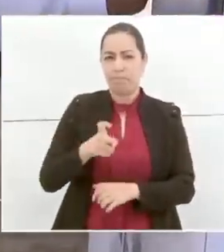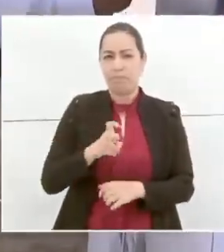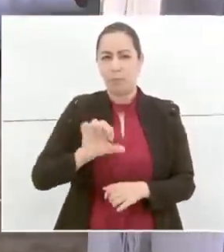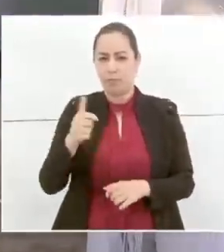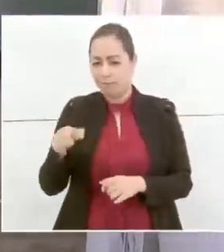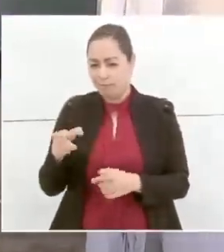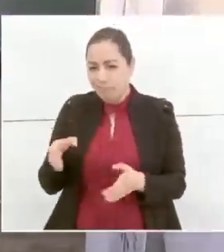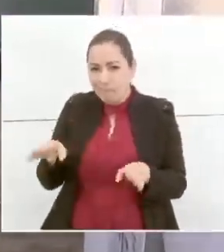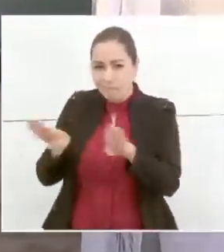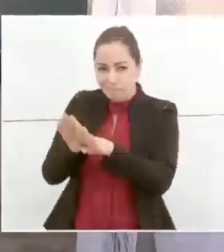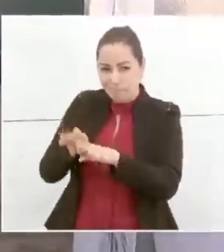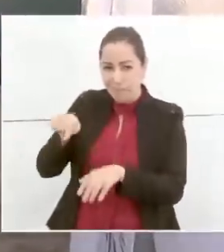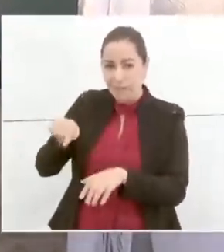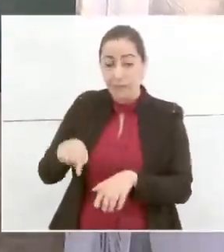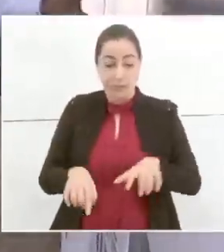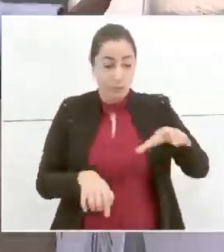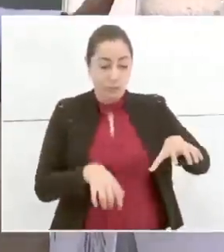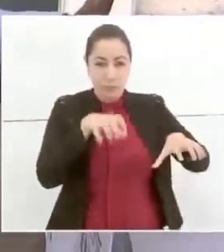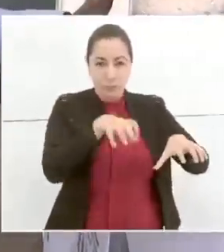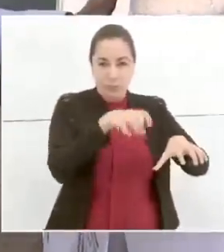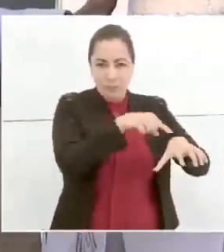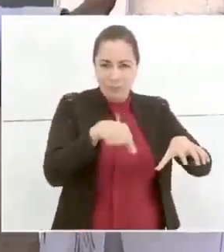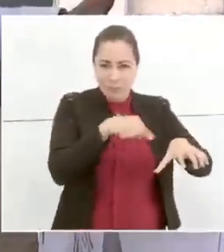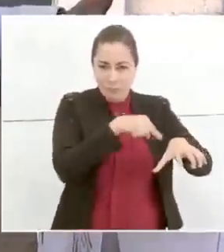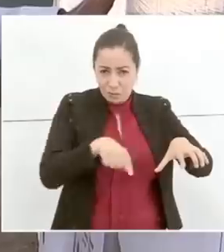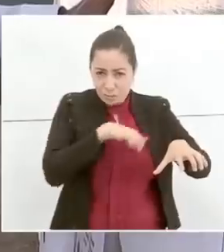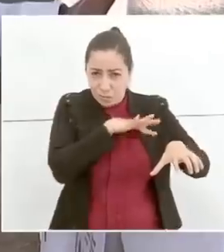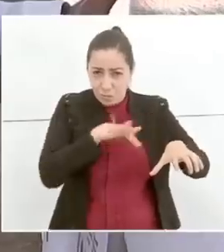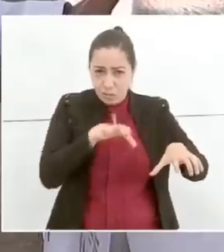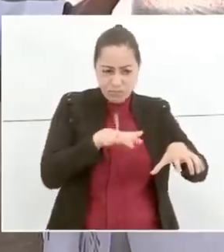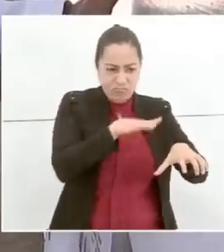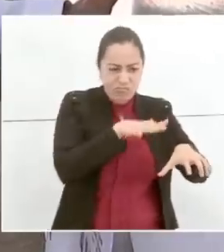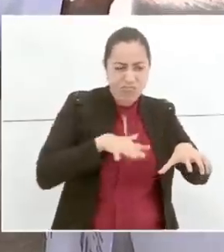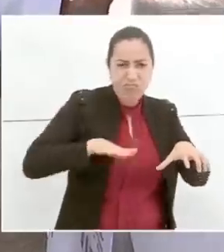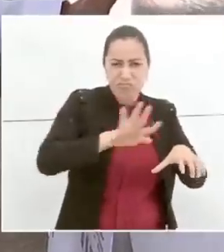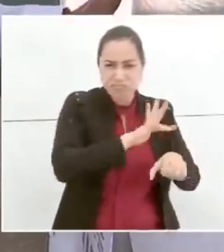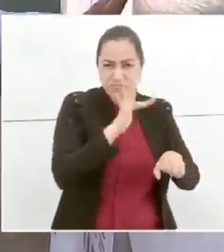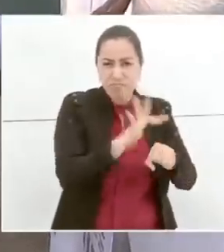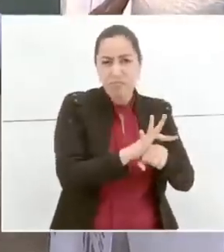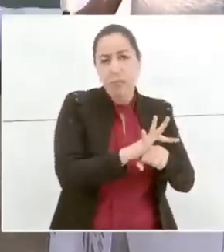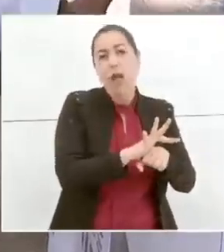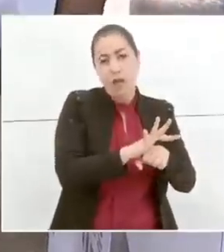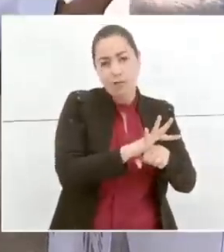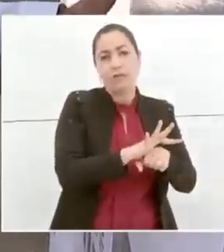la cierras. Estas dos sí dan, cubren la zona centro y sur.